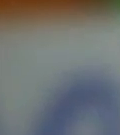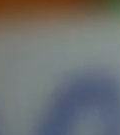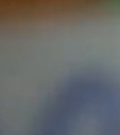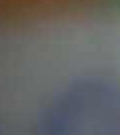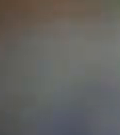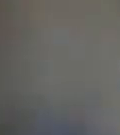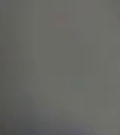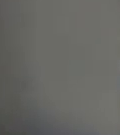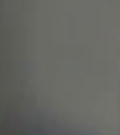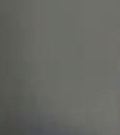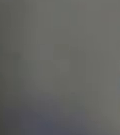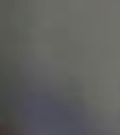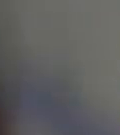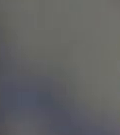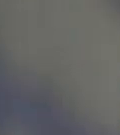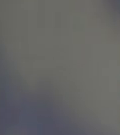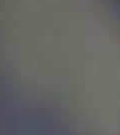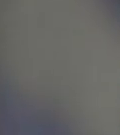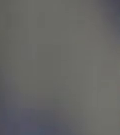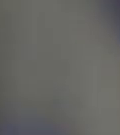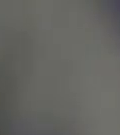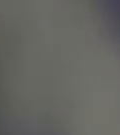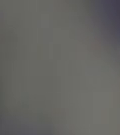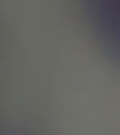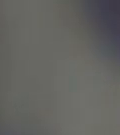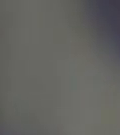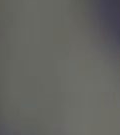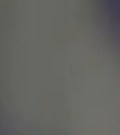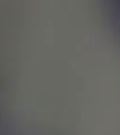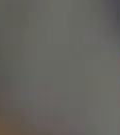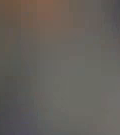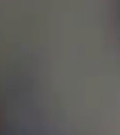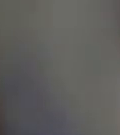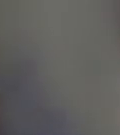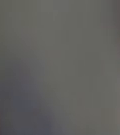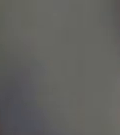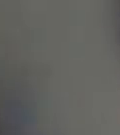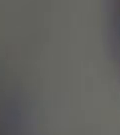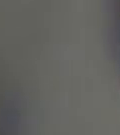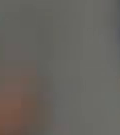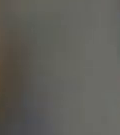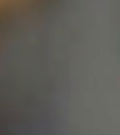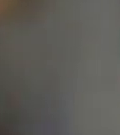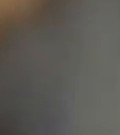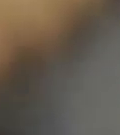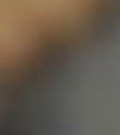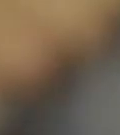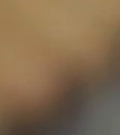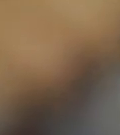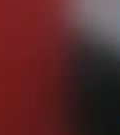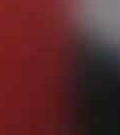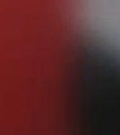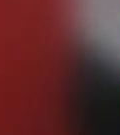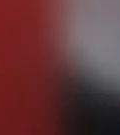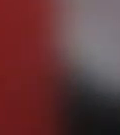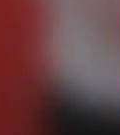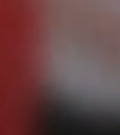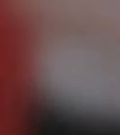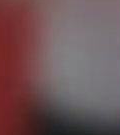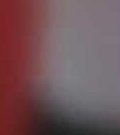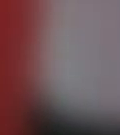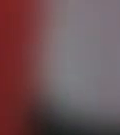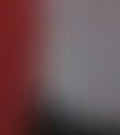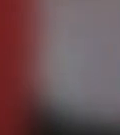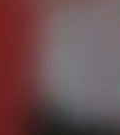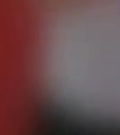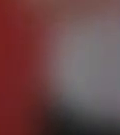casa. No es un juego. Cuida a mí y a todos. Quédate en casa. Y quédate en